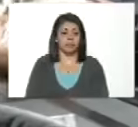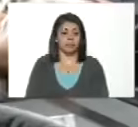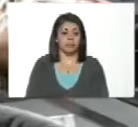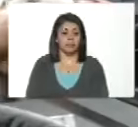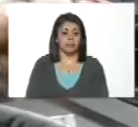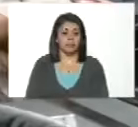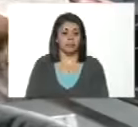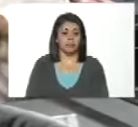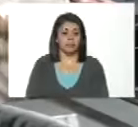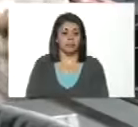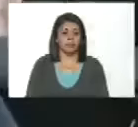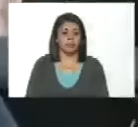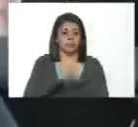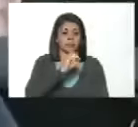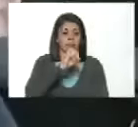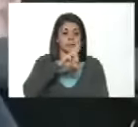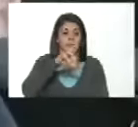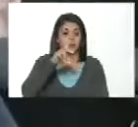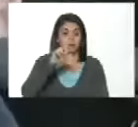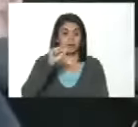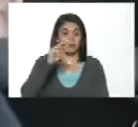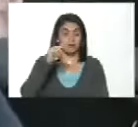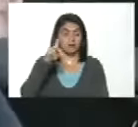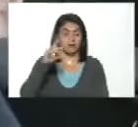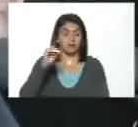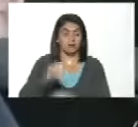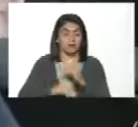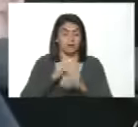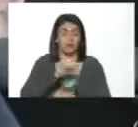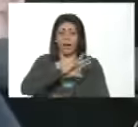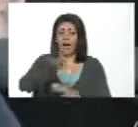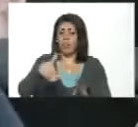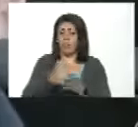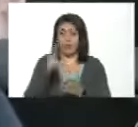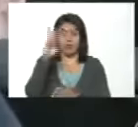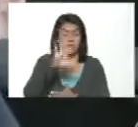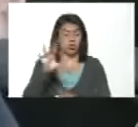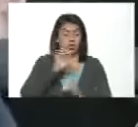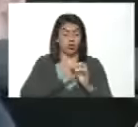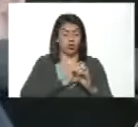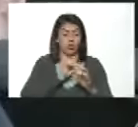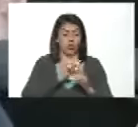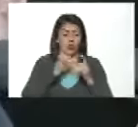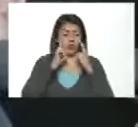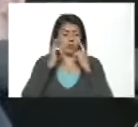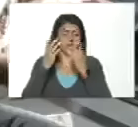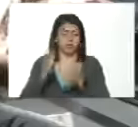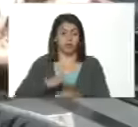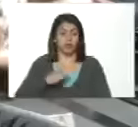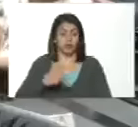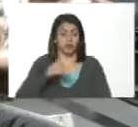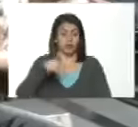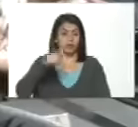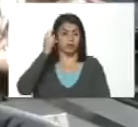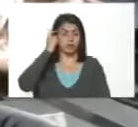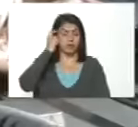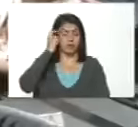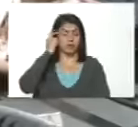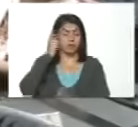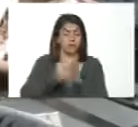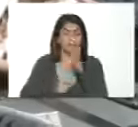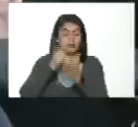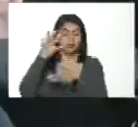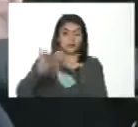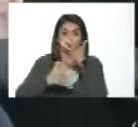nos duele Orlando Figuera, como debe dolerle a toda Venezuela. Busque cuando en esa fecha quemaron